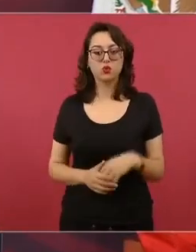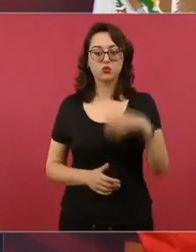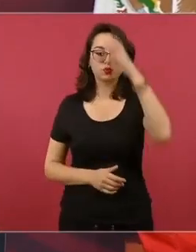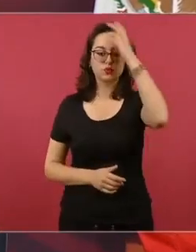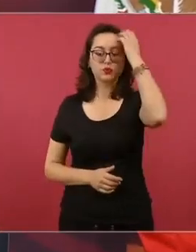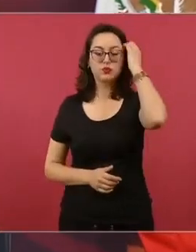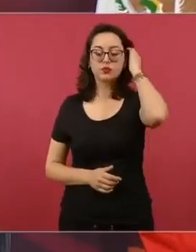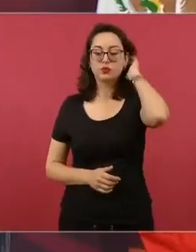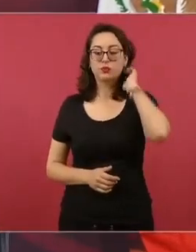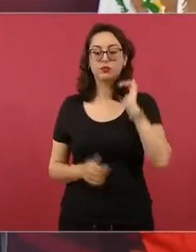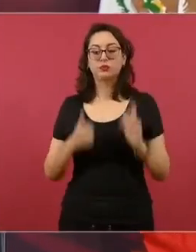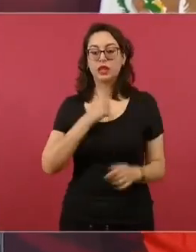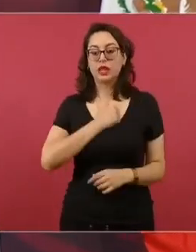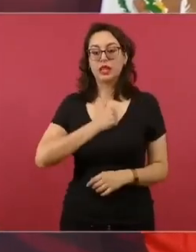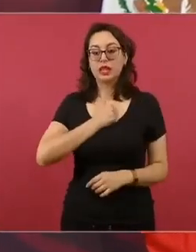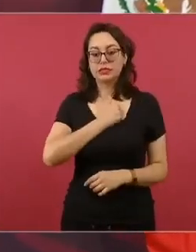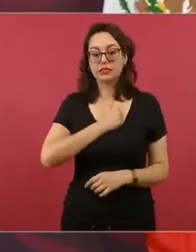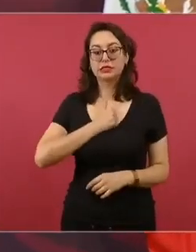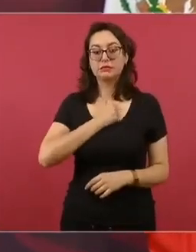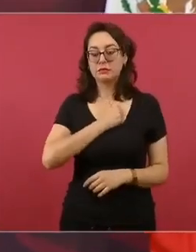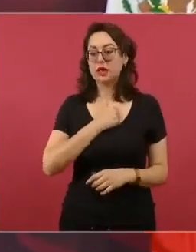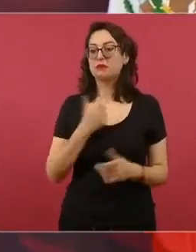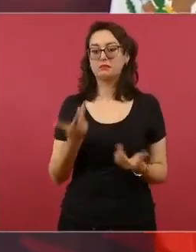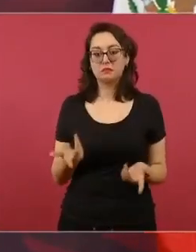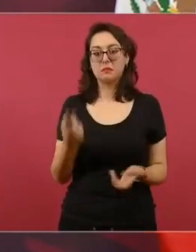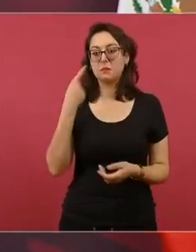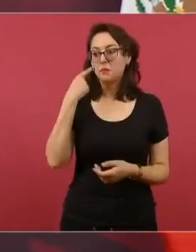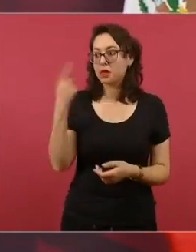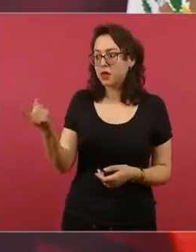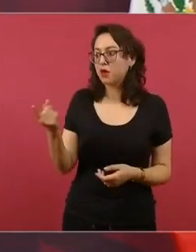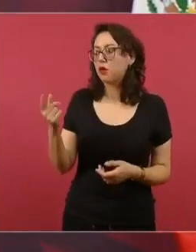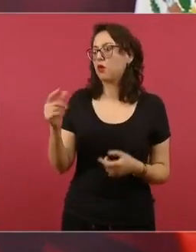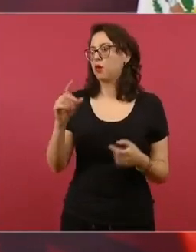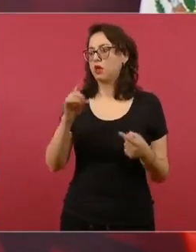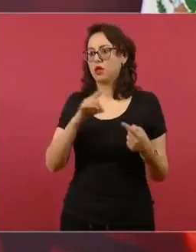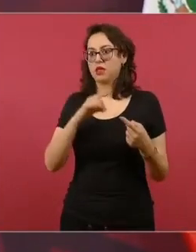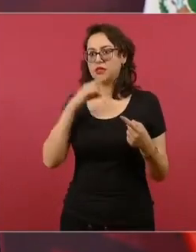lamentable lo que está sucediendo en medios, en Chile,